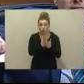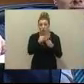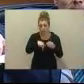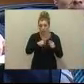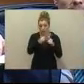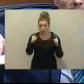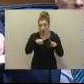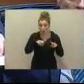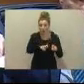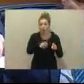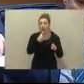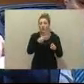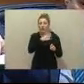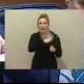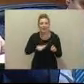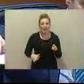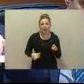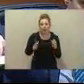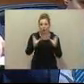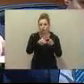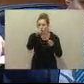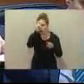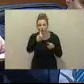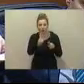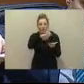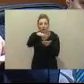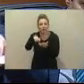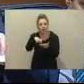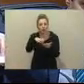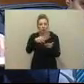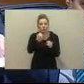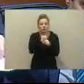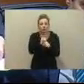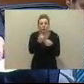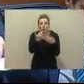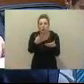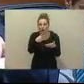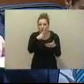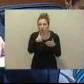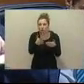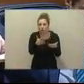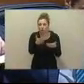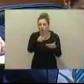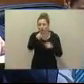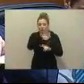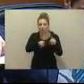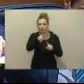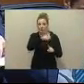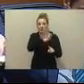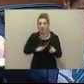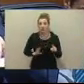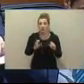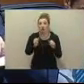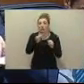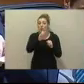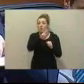sabían a qué centros se tenían que incorporar con 24 horas de antelación. O los problemas que tienen los interinos mayores de 55 años, que usted